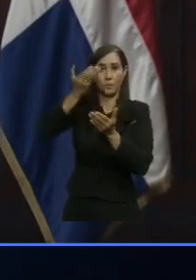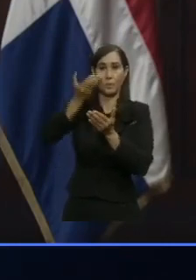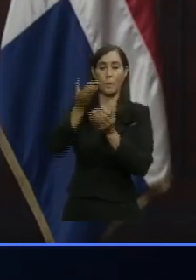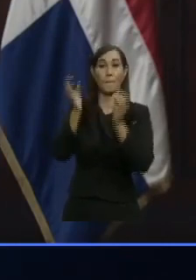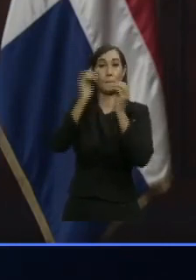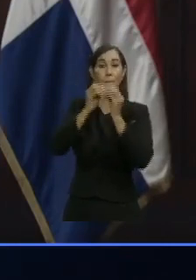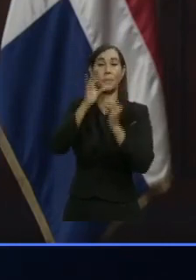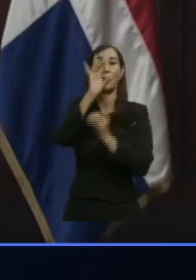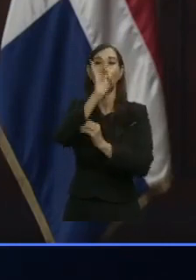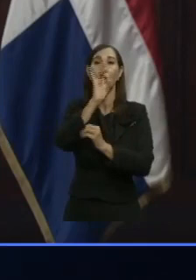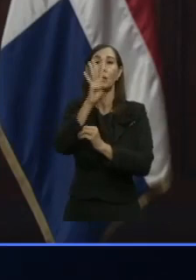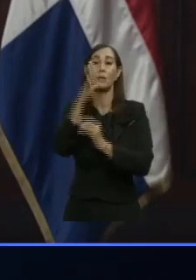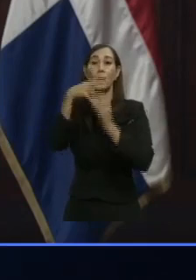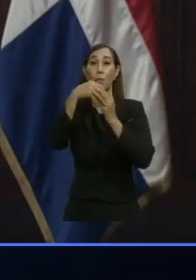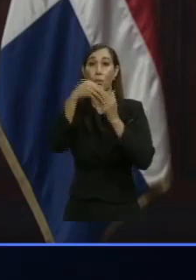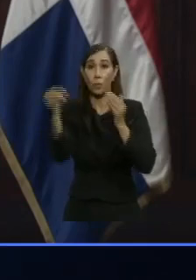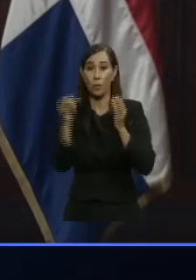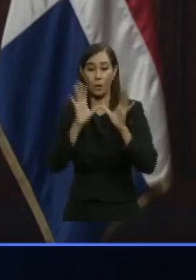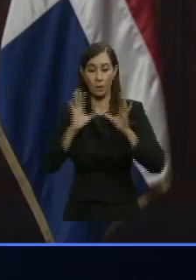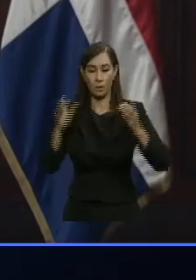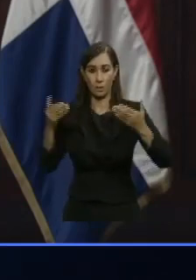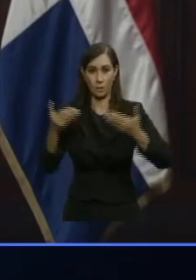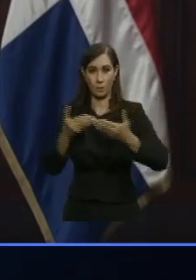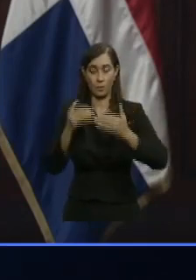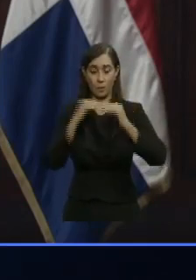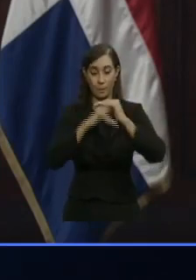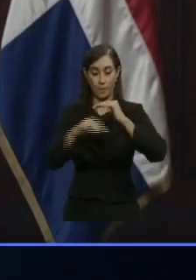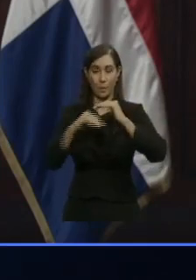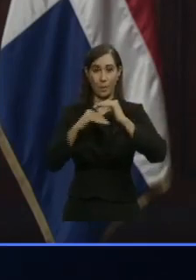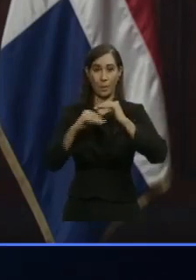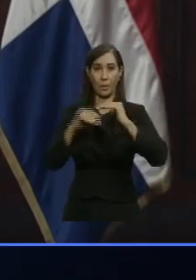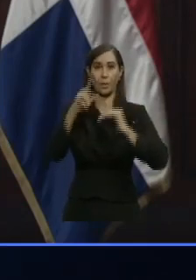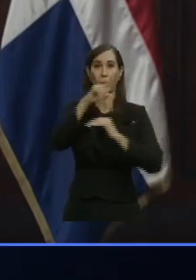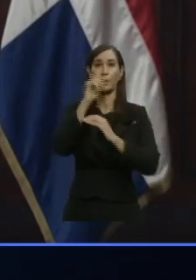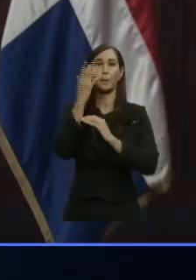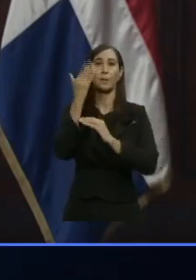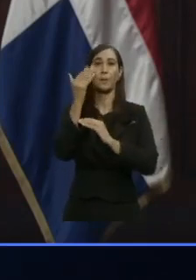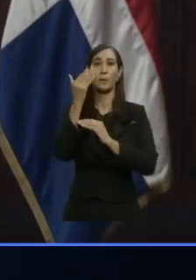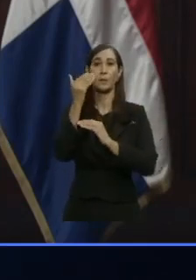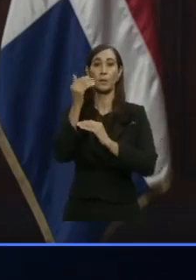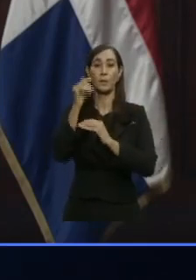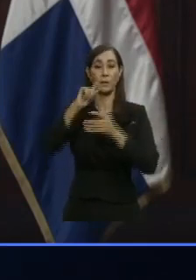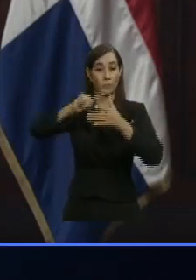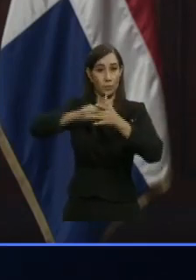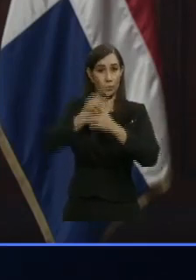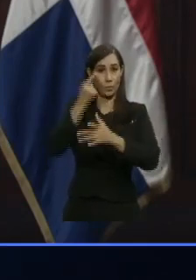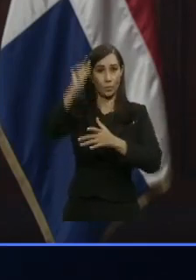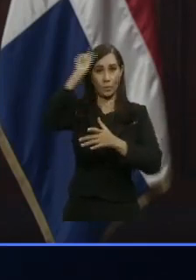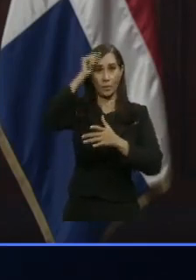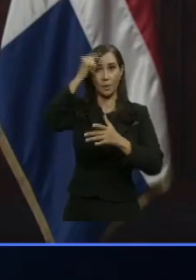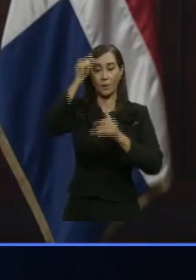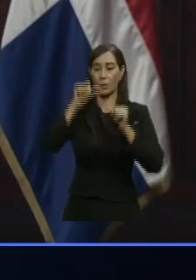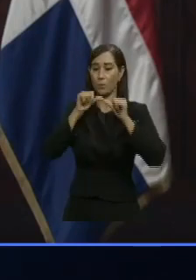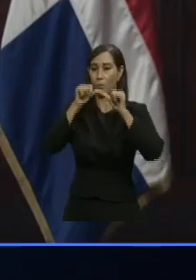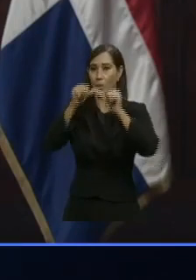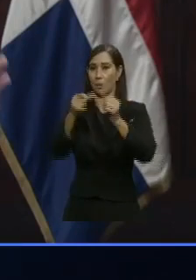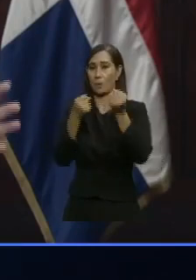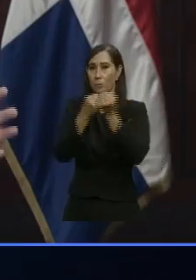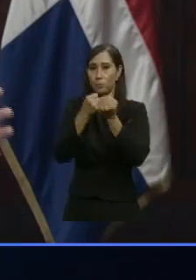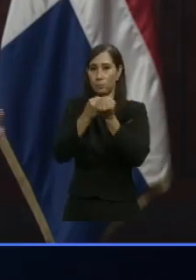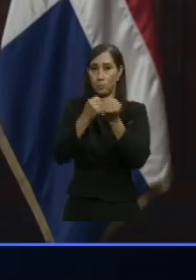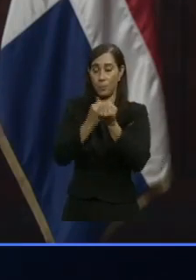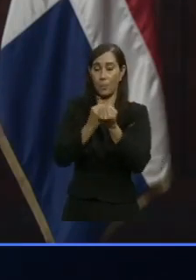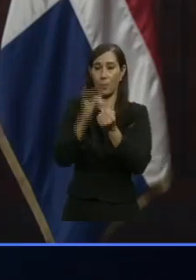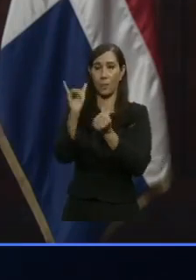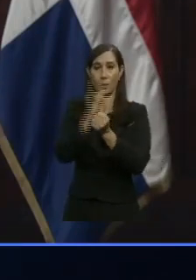porque no va a bajar pero eso después de los cuatro meses puede venir la problemática del fondas o vamos a